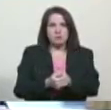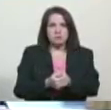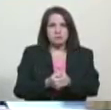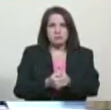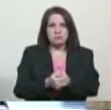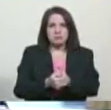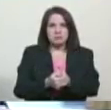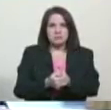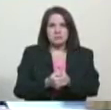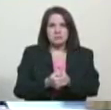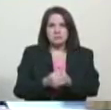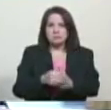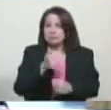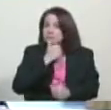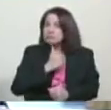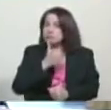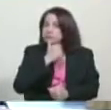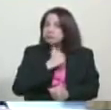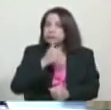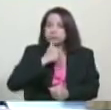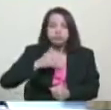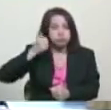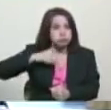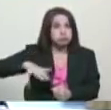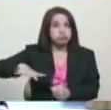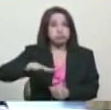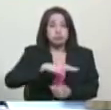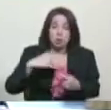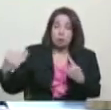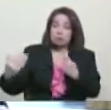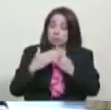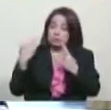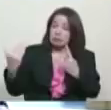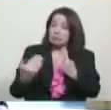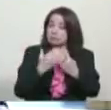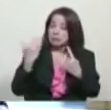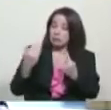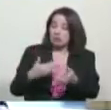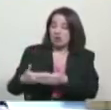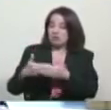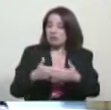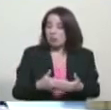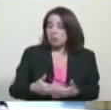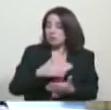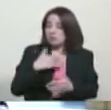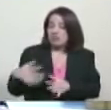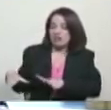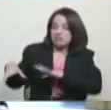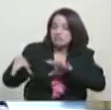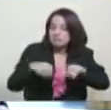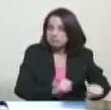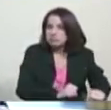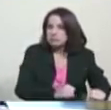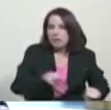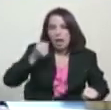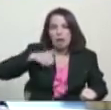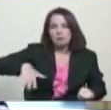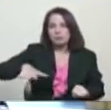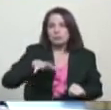heroica de resistencia contra el intento del imperio estadounidense de dominar a nuestro